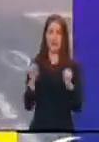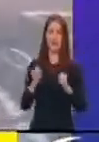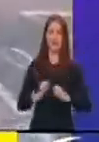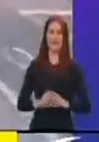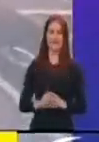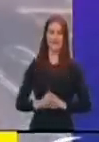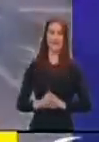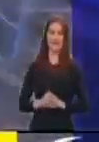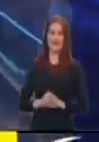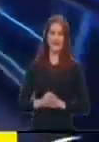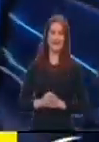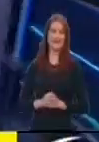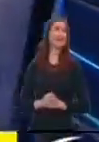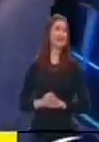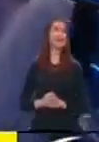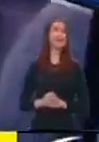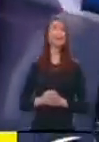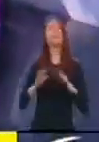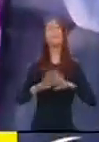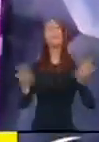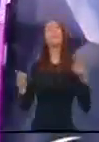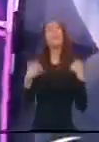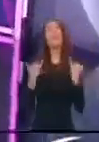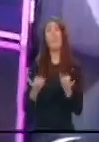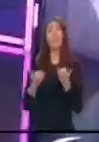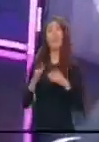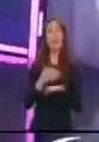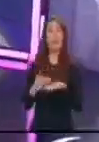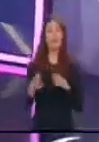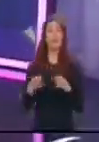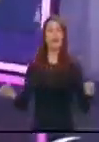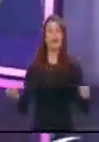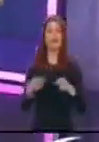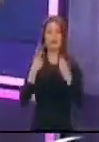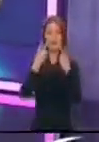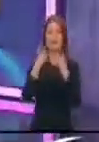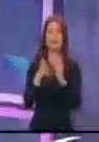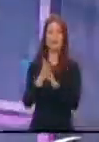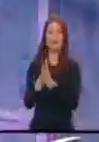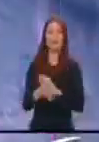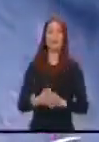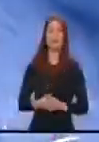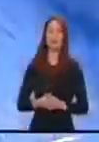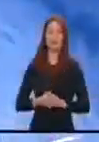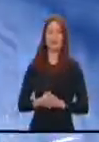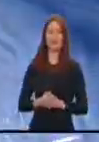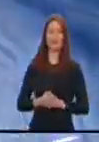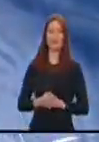Los espero con detalles en Show Caracol. Ya nos vemos.